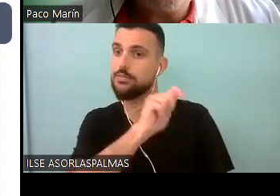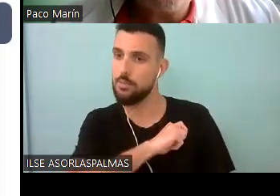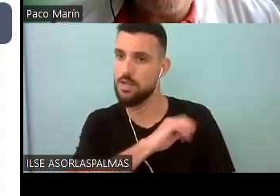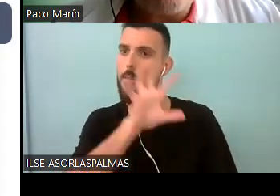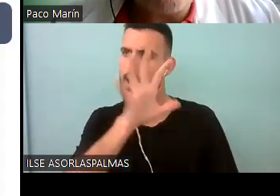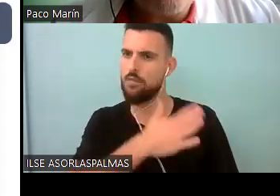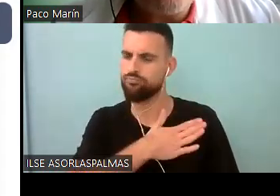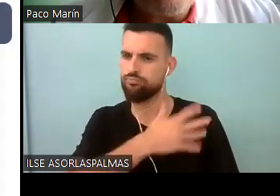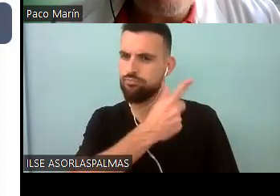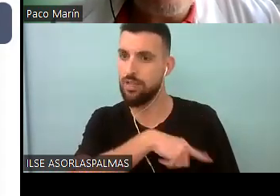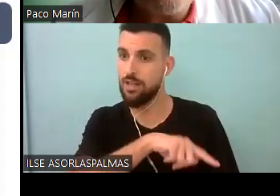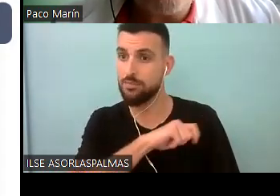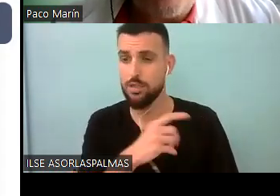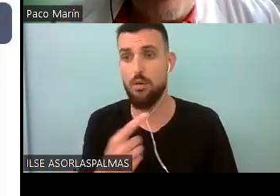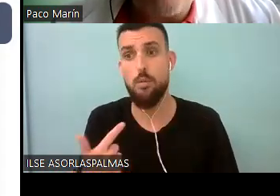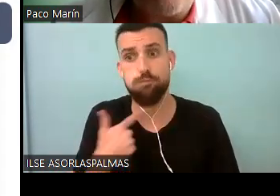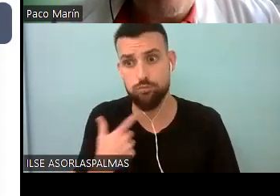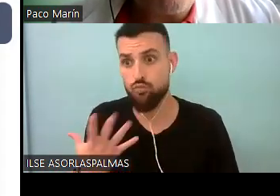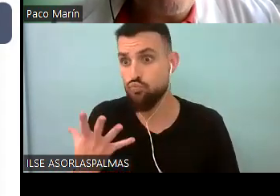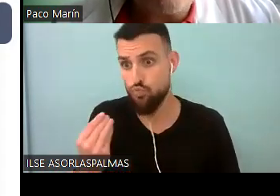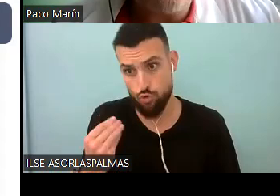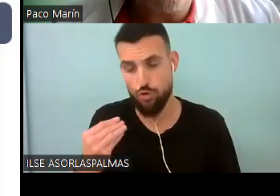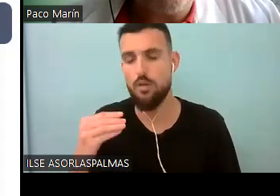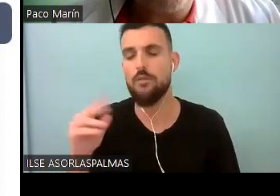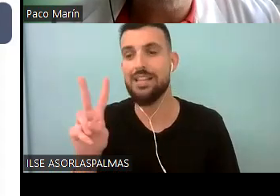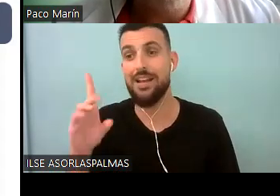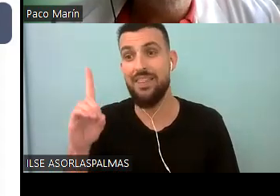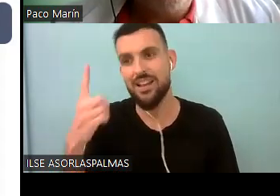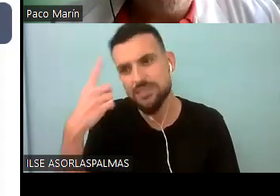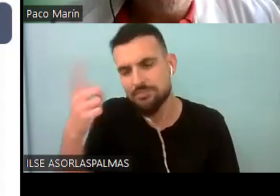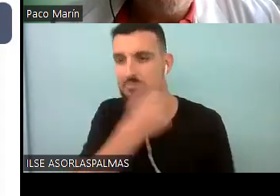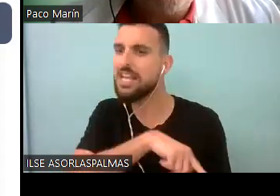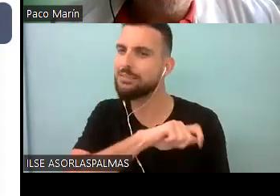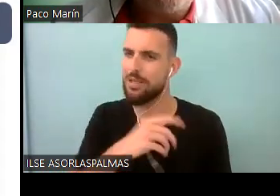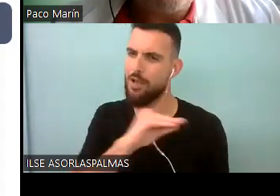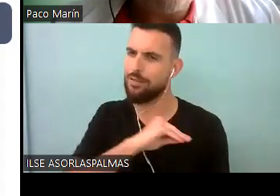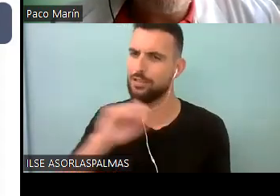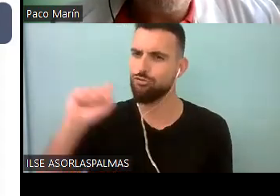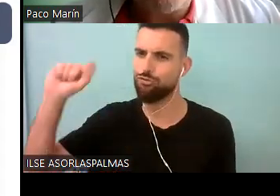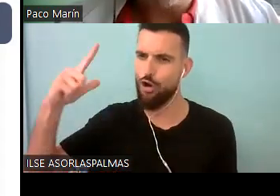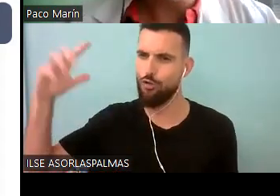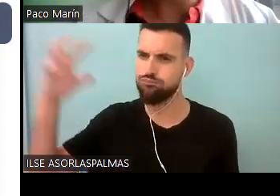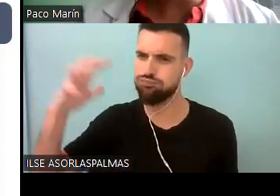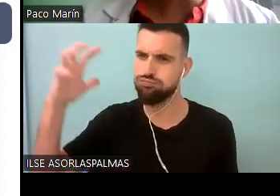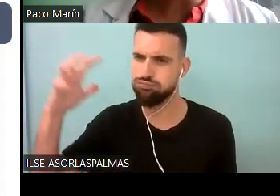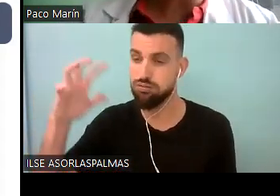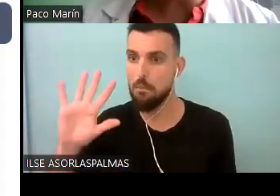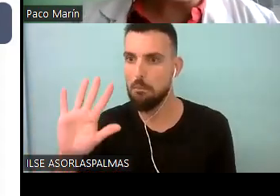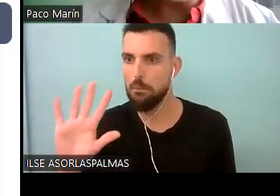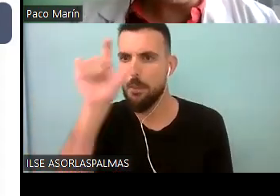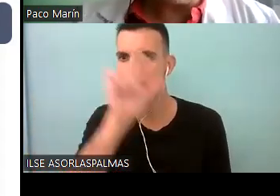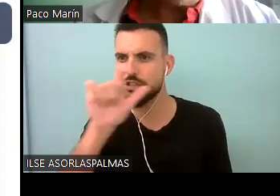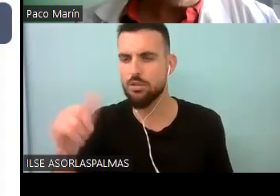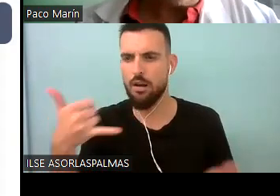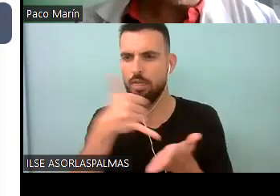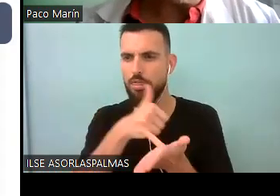un déficit generalizado de vitamina D en nuestro organismo, pese a ser un país con sol. La razón, o sea, en los estudios que se han realizado a